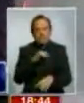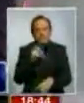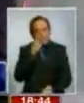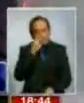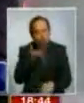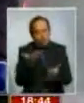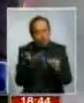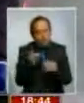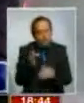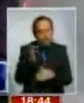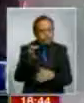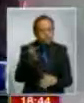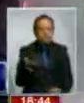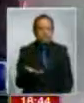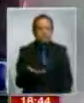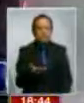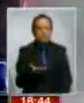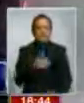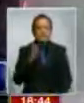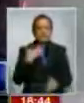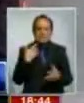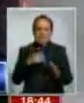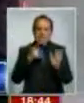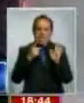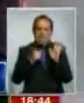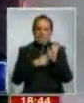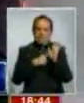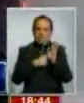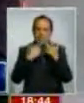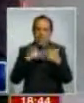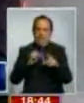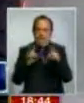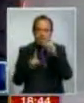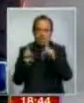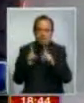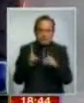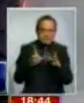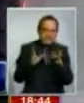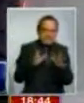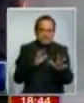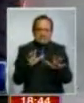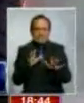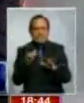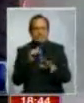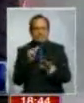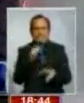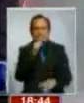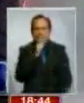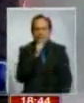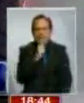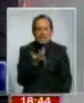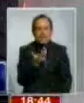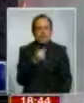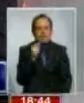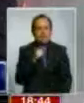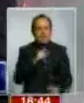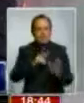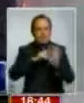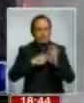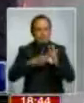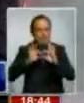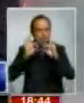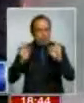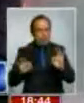adelante. Ya el anuncio de impuestos ha provocado algunas reacciones. Todavía está pendiente el alcance más exacto de la reforma